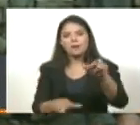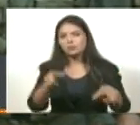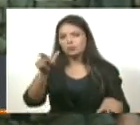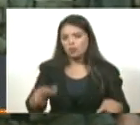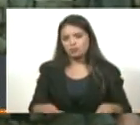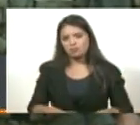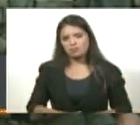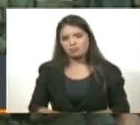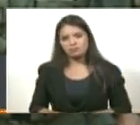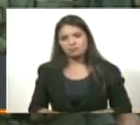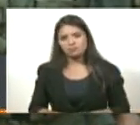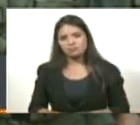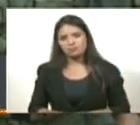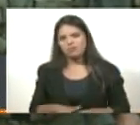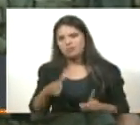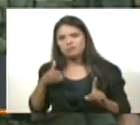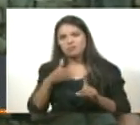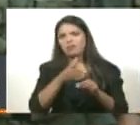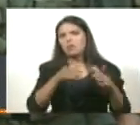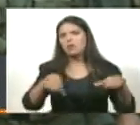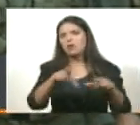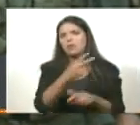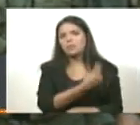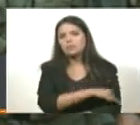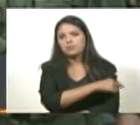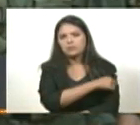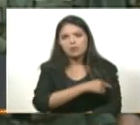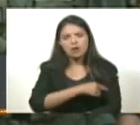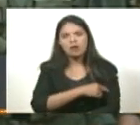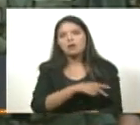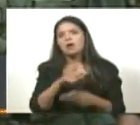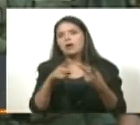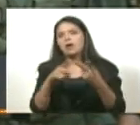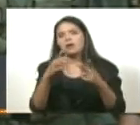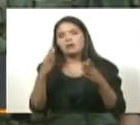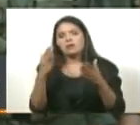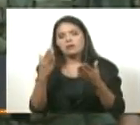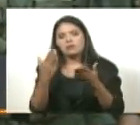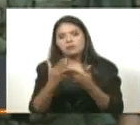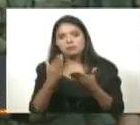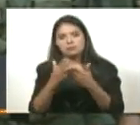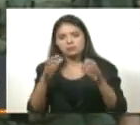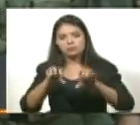personas, a atacar centros de salud, centros educativos,